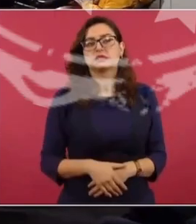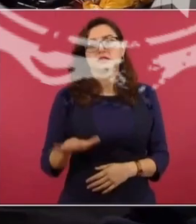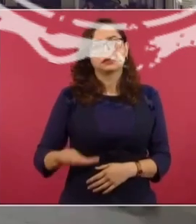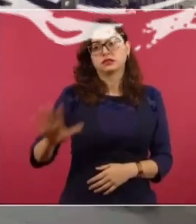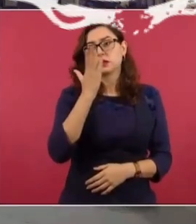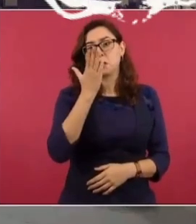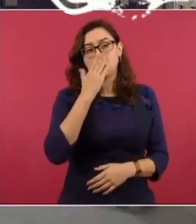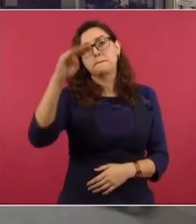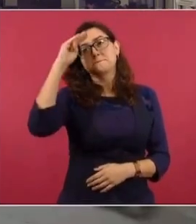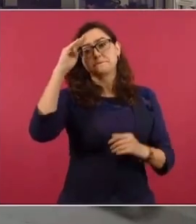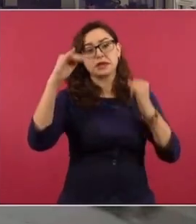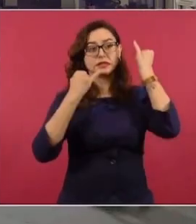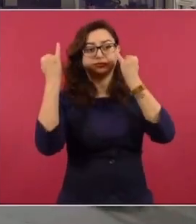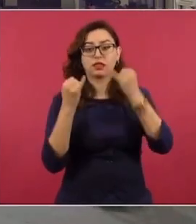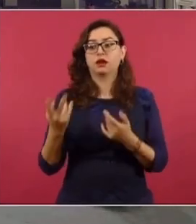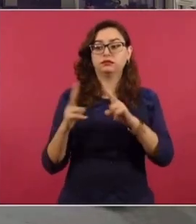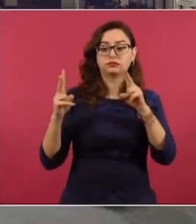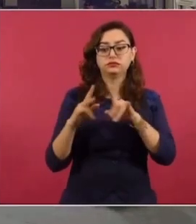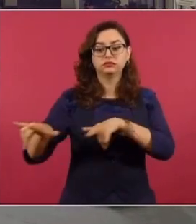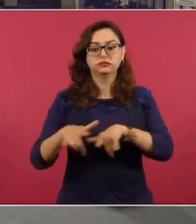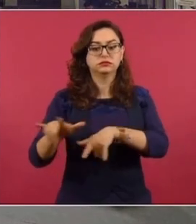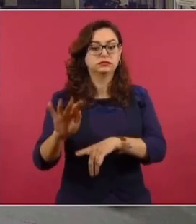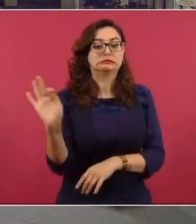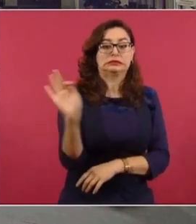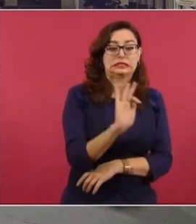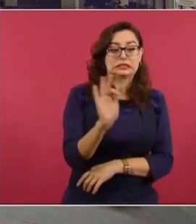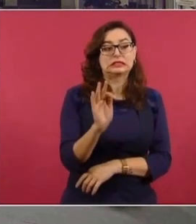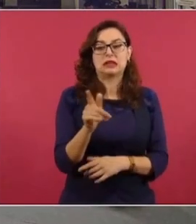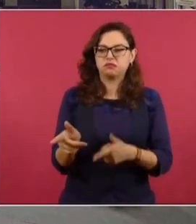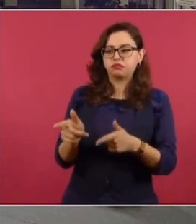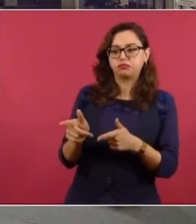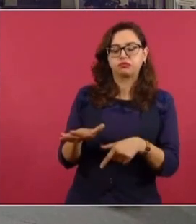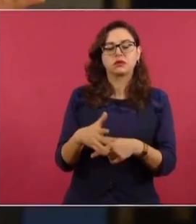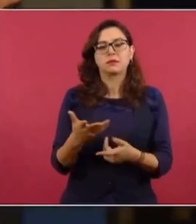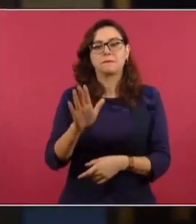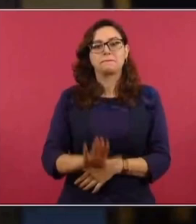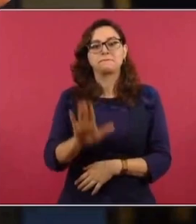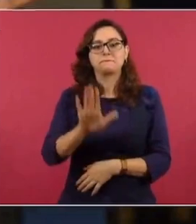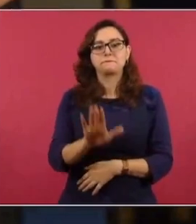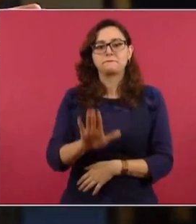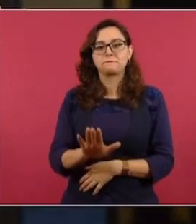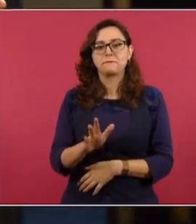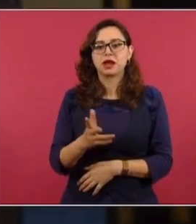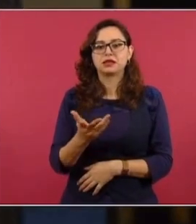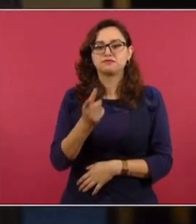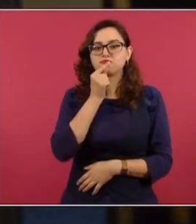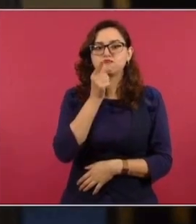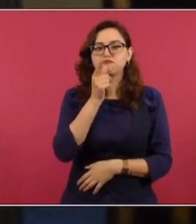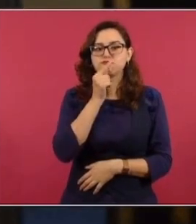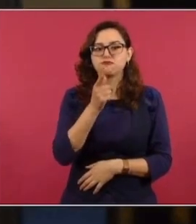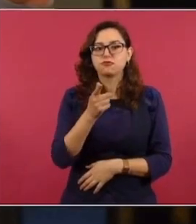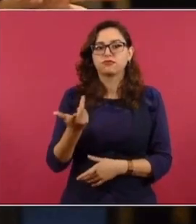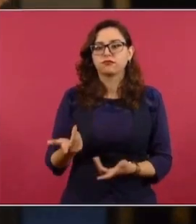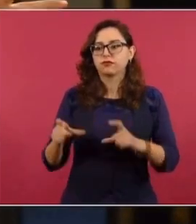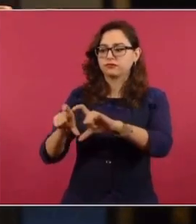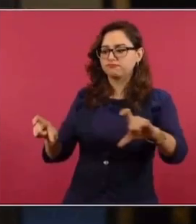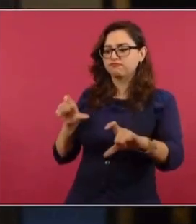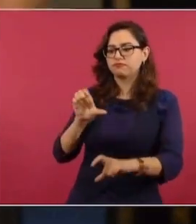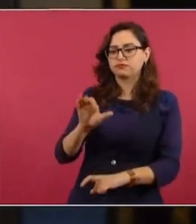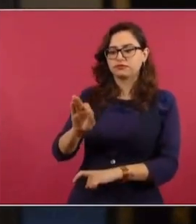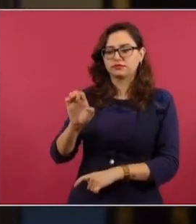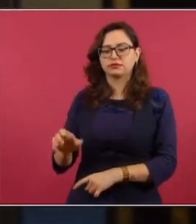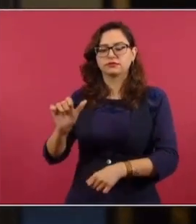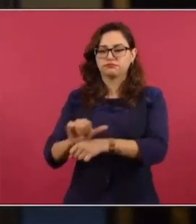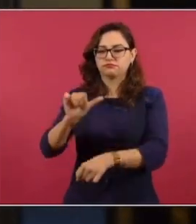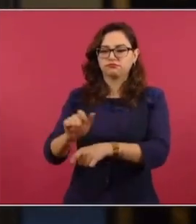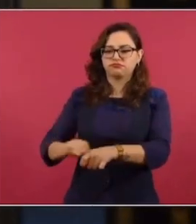Sonora, que pues una de las hipótesis es que fueron confundidos. ¿Usted cree que pudieran haber sido confundidos toda vez pues, que los carros de la CFE pues son pues tienen están rotulados y